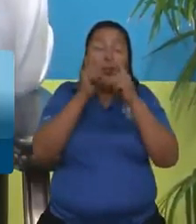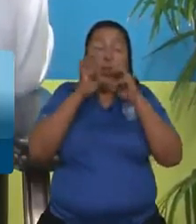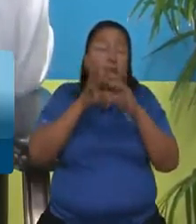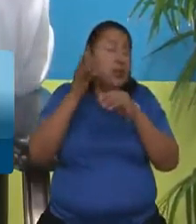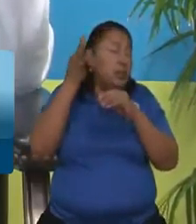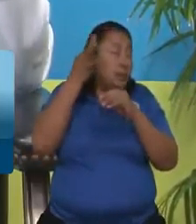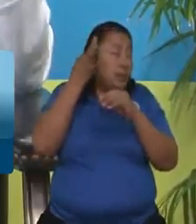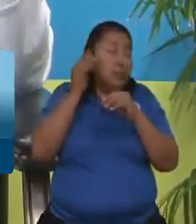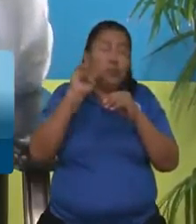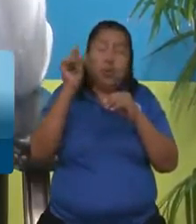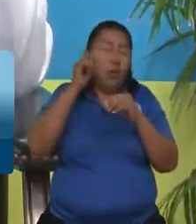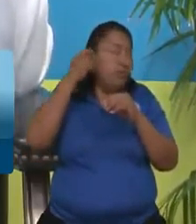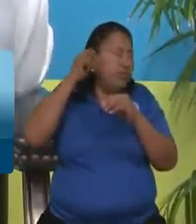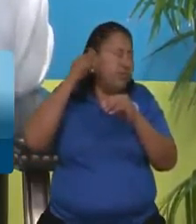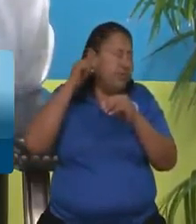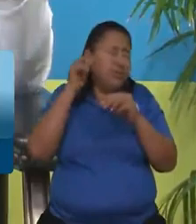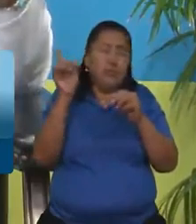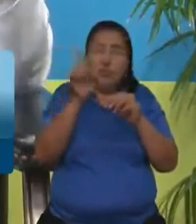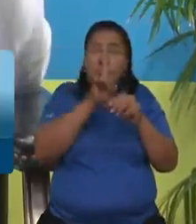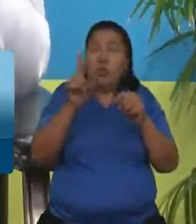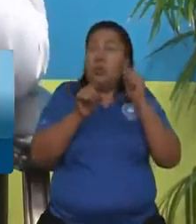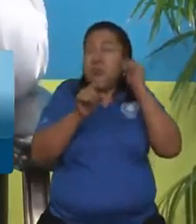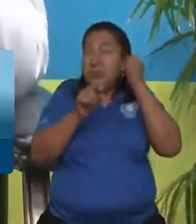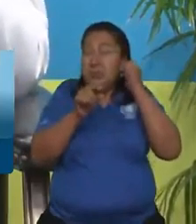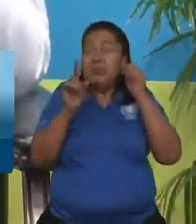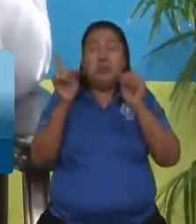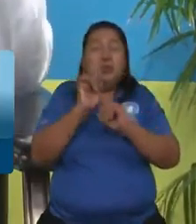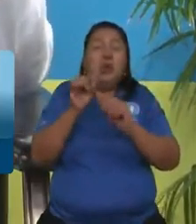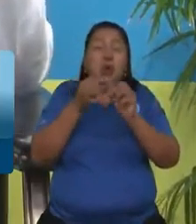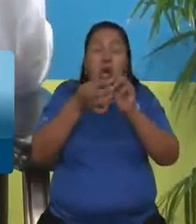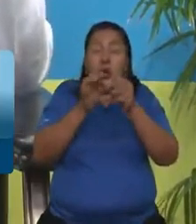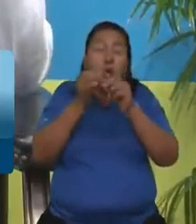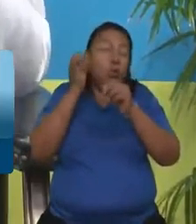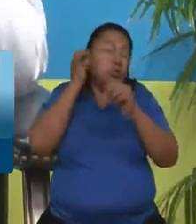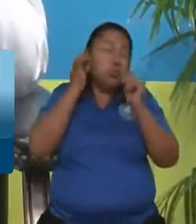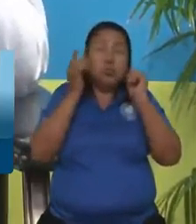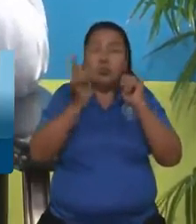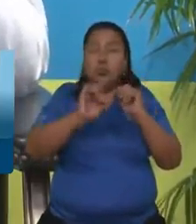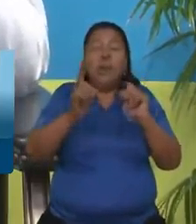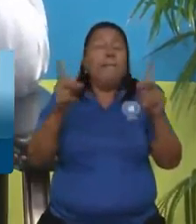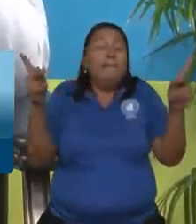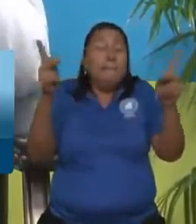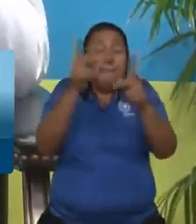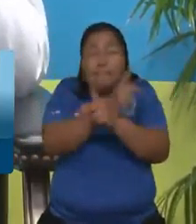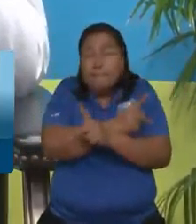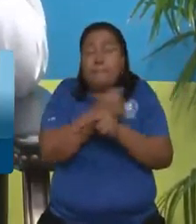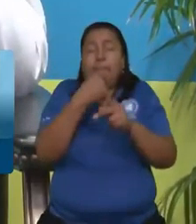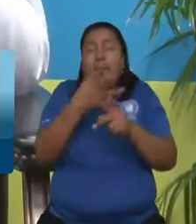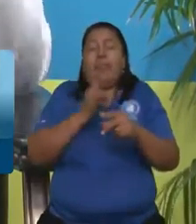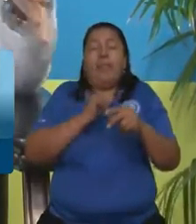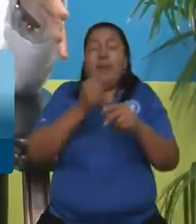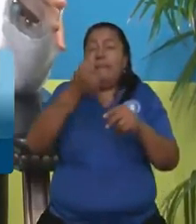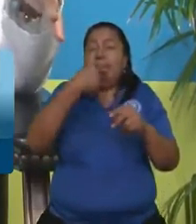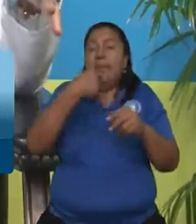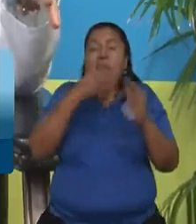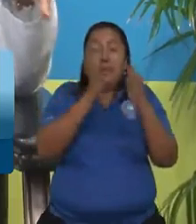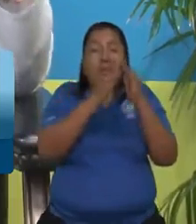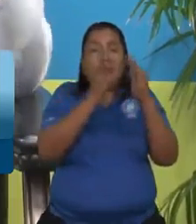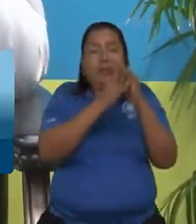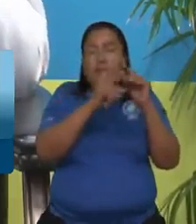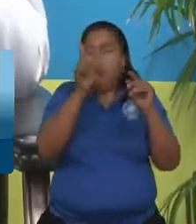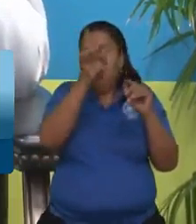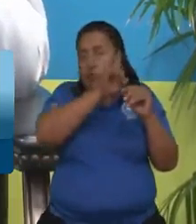ahí. Entonces, esos pacientes se hacen crónicos. Y si tienen la perforación, todo puede caber ahí dentro del oído medio. Entonces,